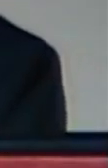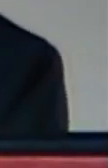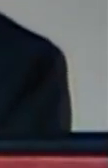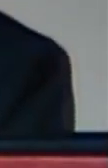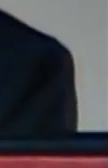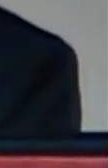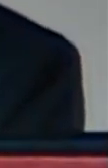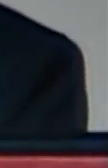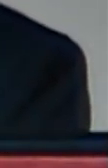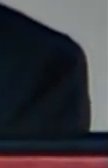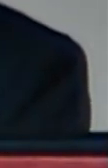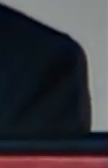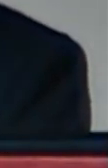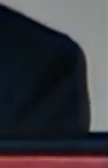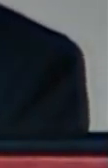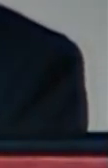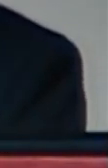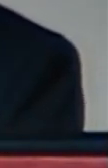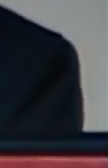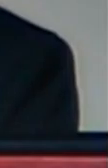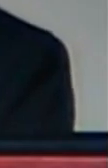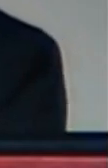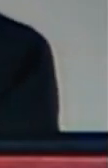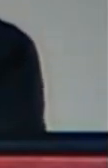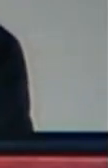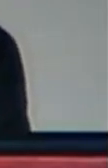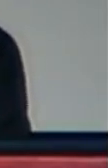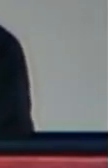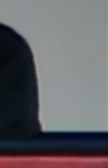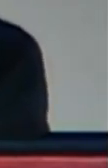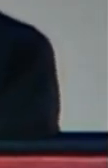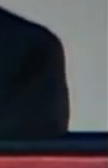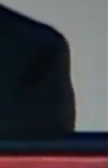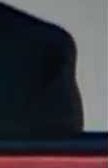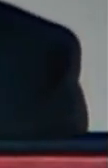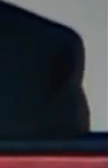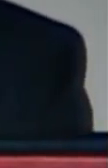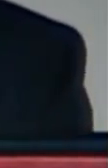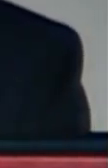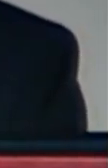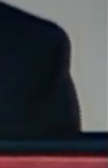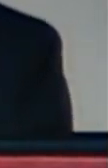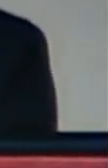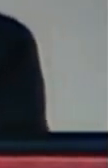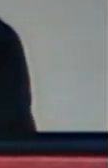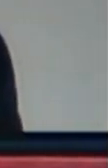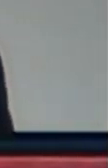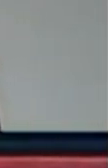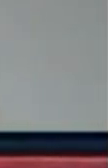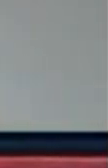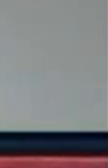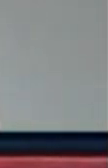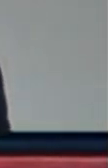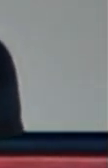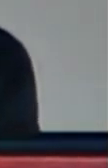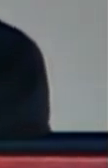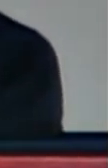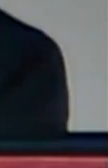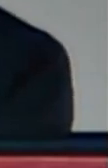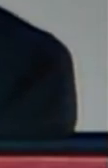destino, de ser capaz de tomar decisiones significativas en la vida, de tomar elecciones significativas en momentos importantes de la vida,